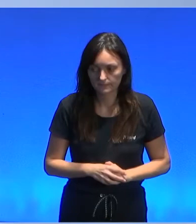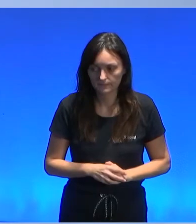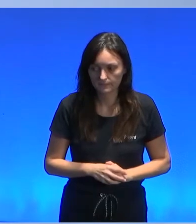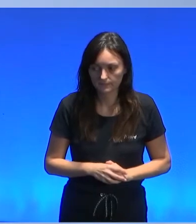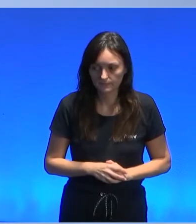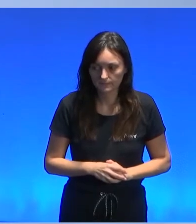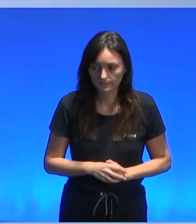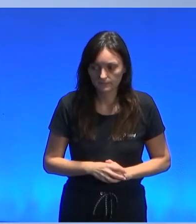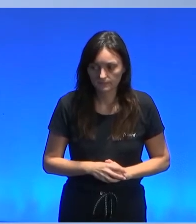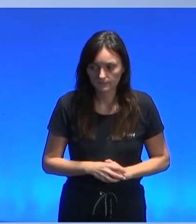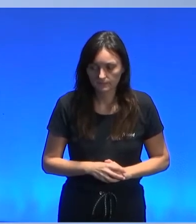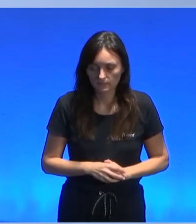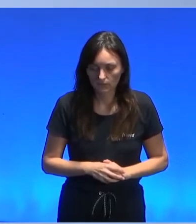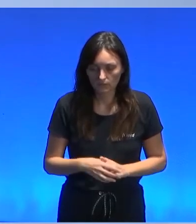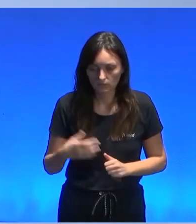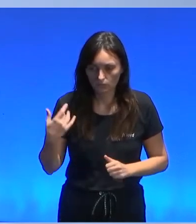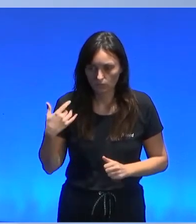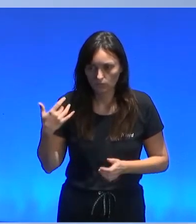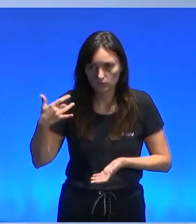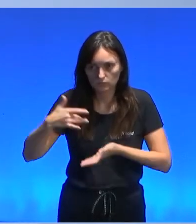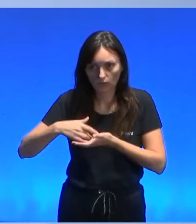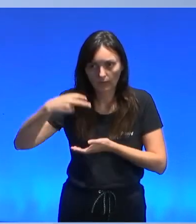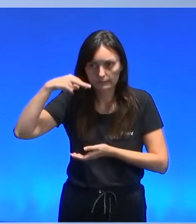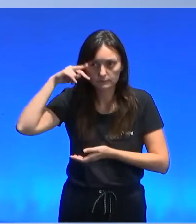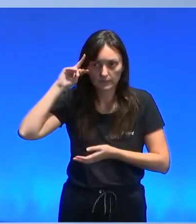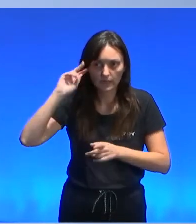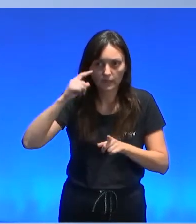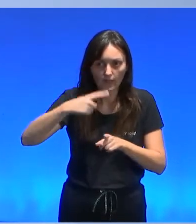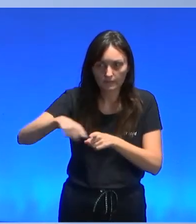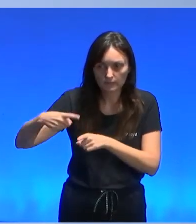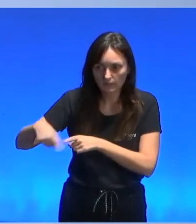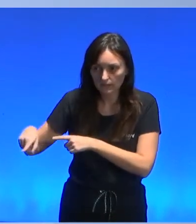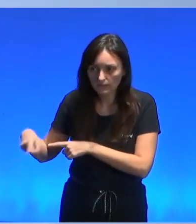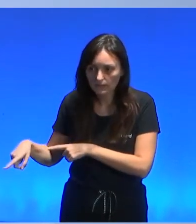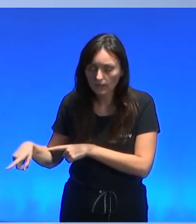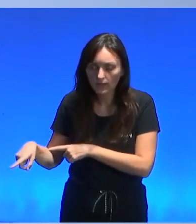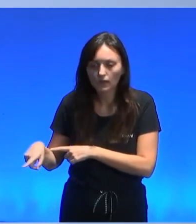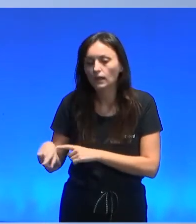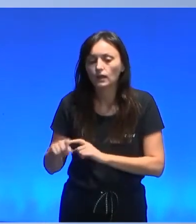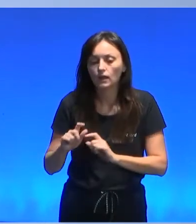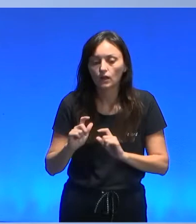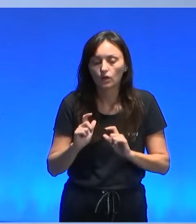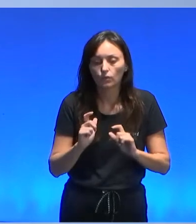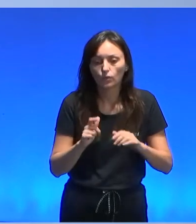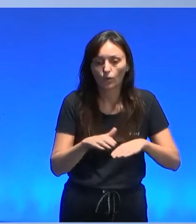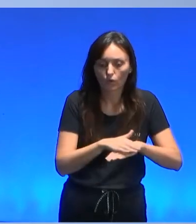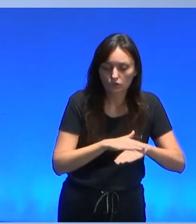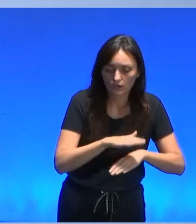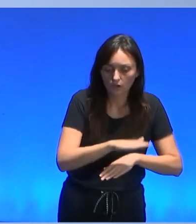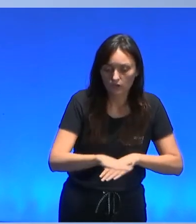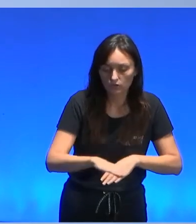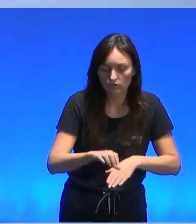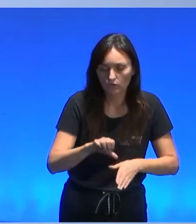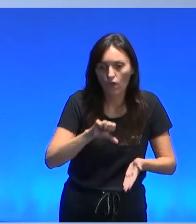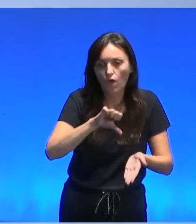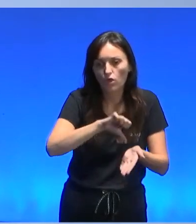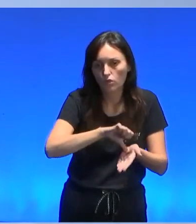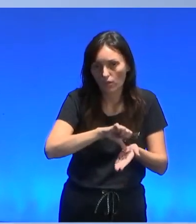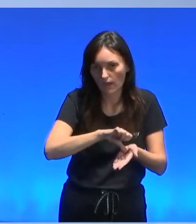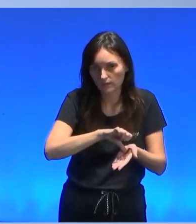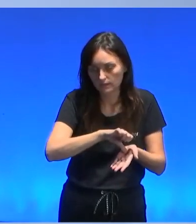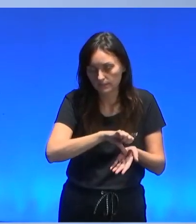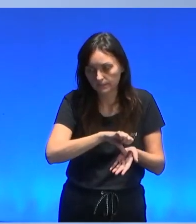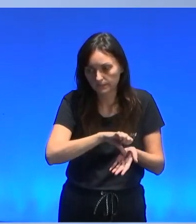Hemos tenido experiencias distintas de consejos de niños de la ciudad, ahora solo hablo de la ciudad,